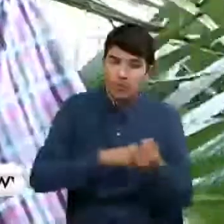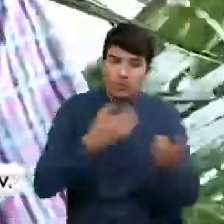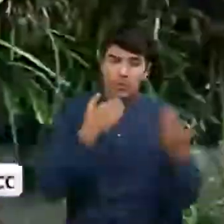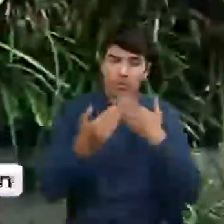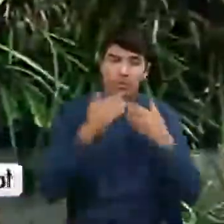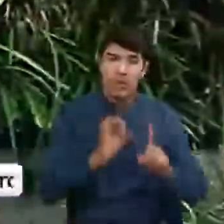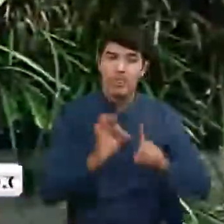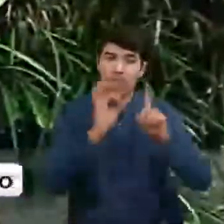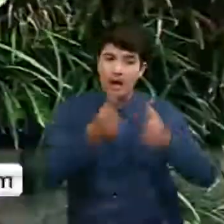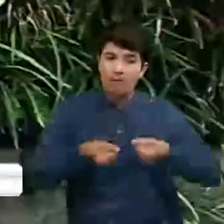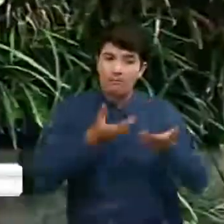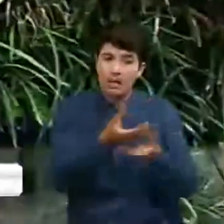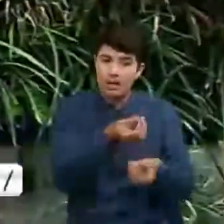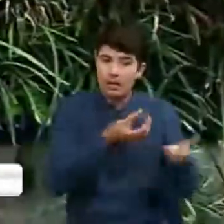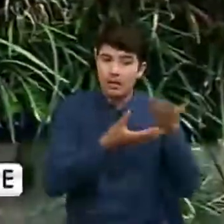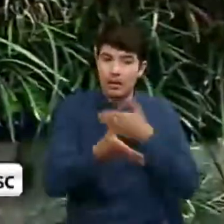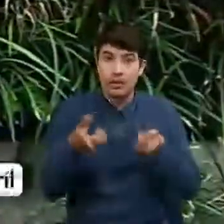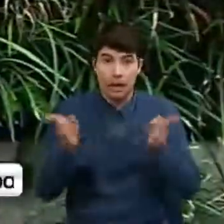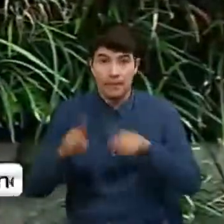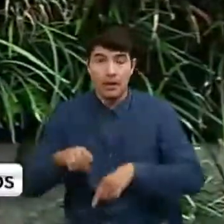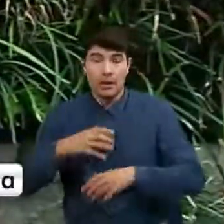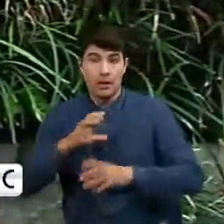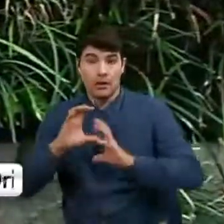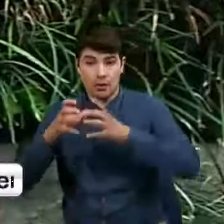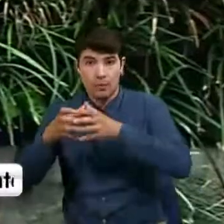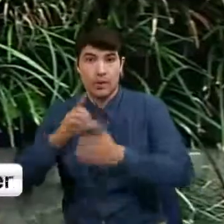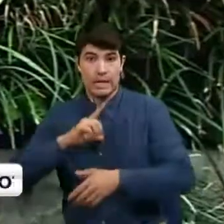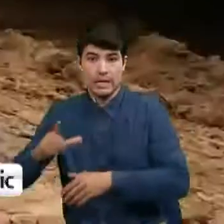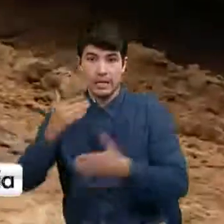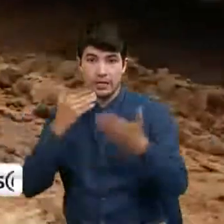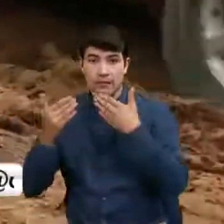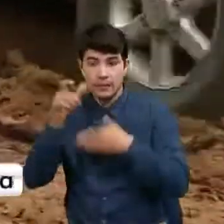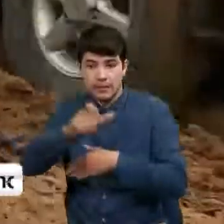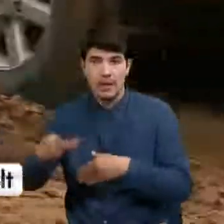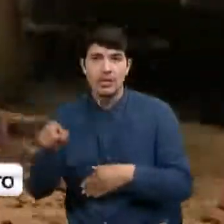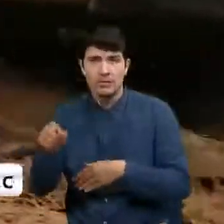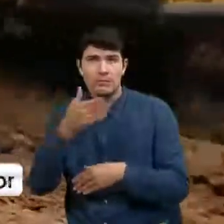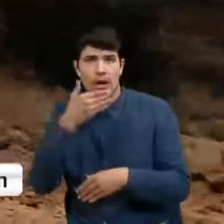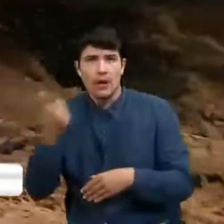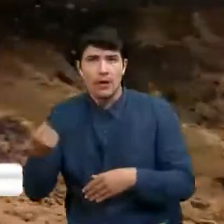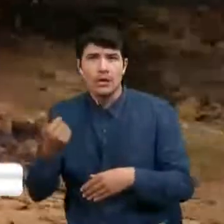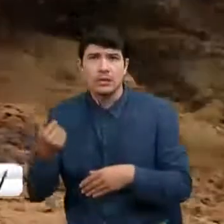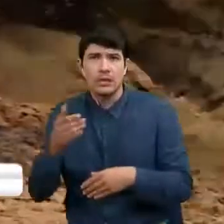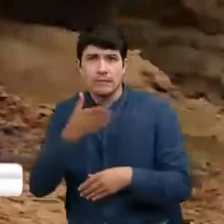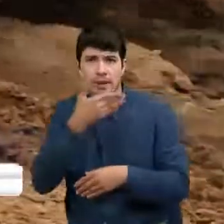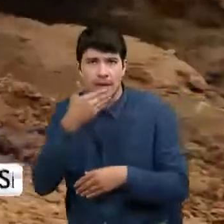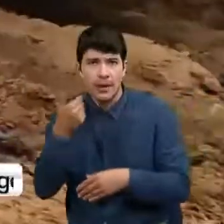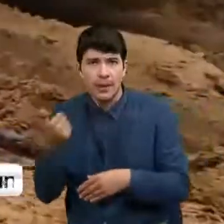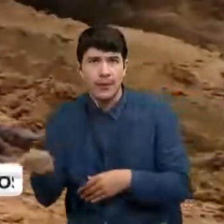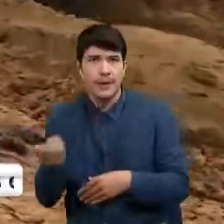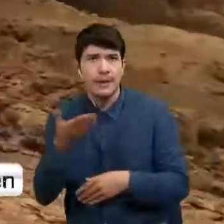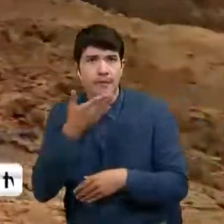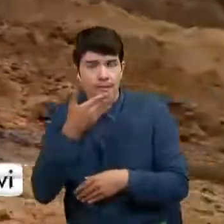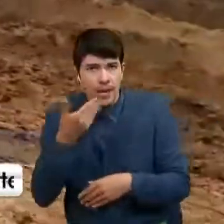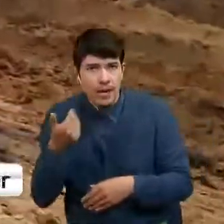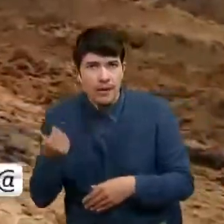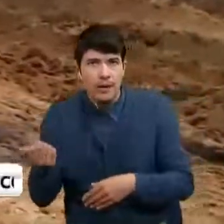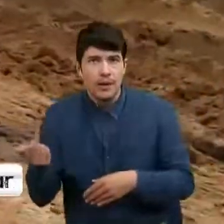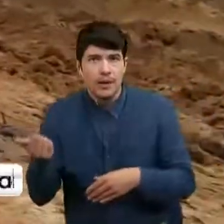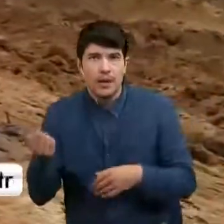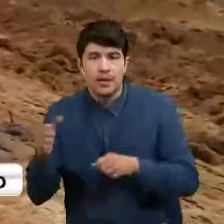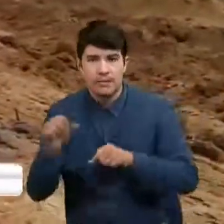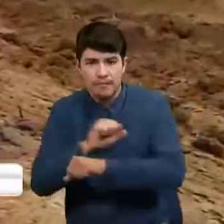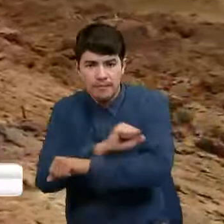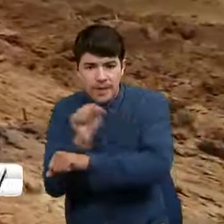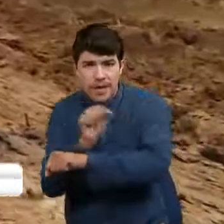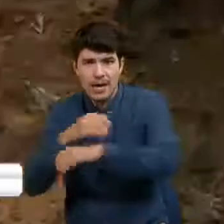condiciones lo que dicen también los líderes de los campesinos es que se mejoren las vías terciarias para que los campesinos puedan sacar sus productos